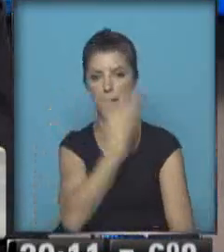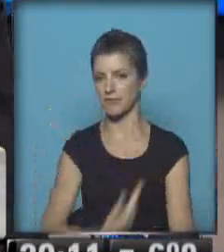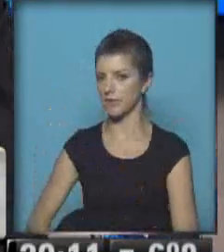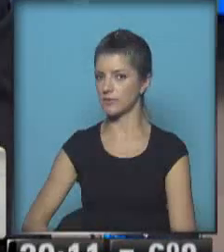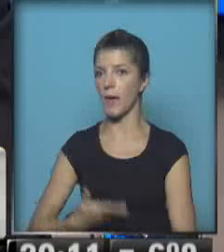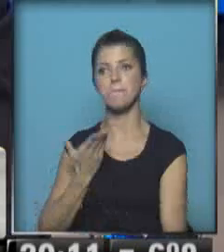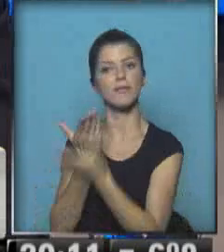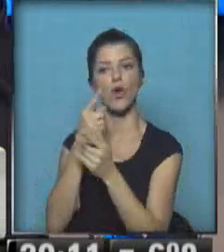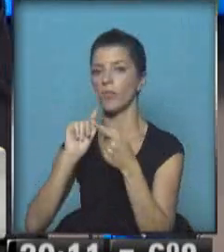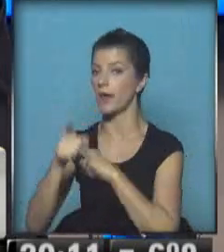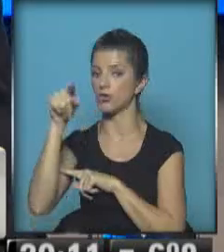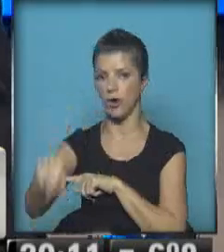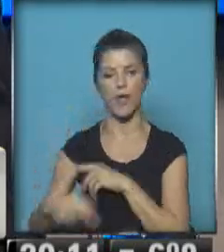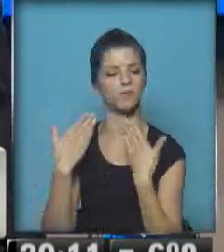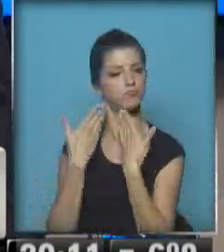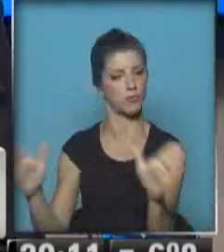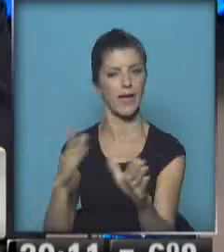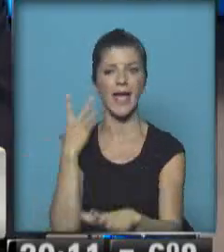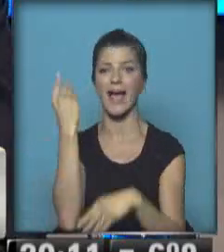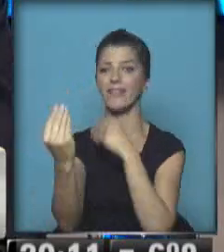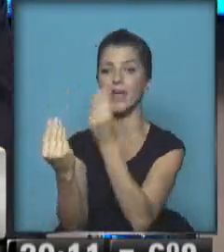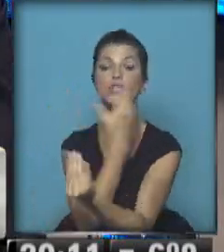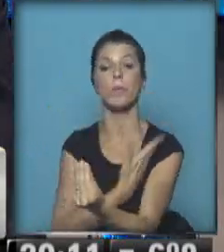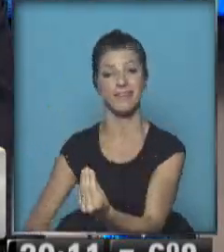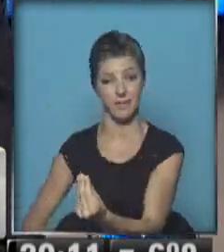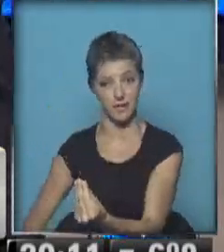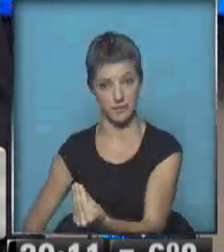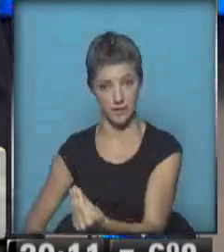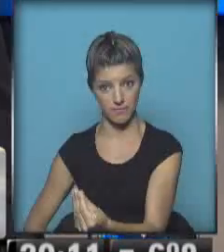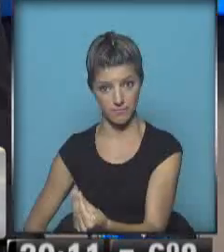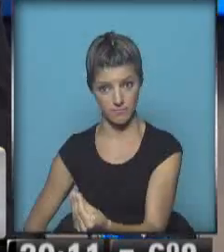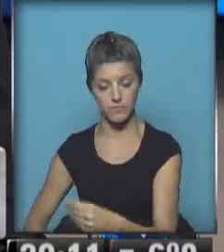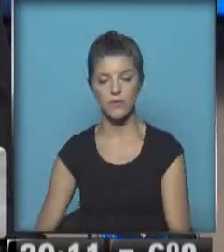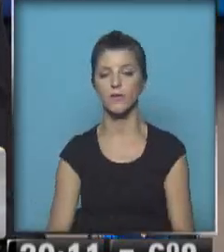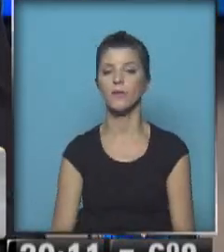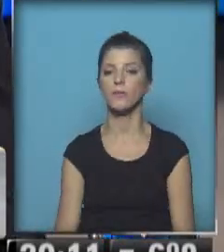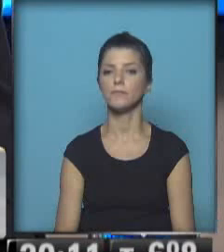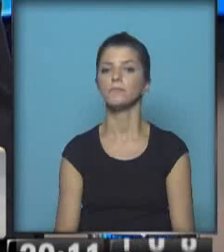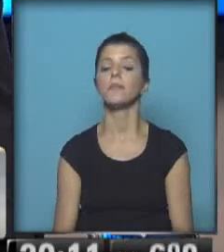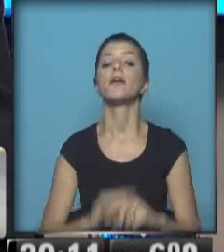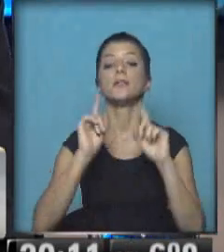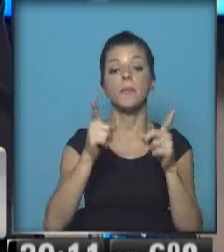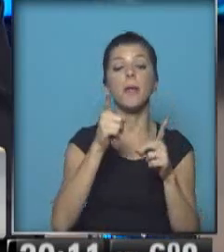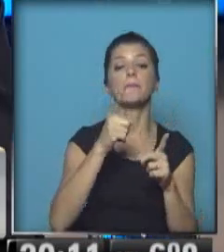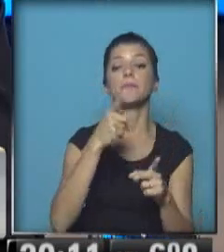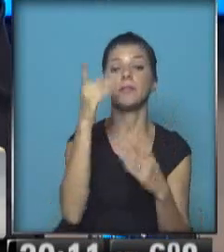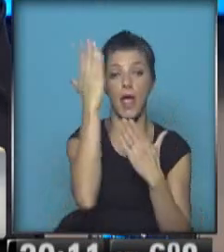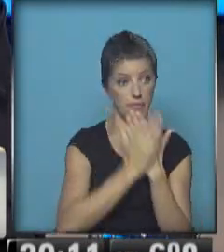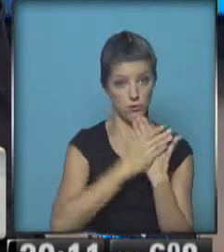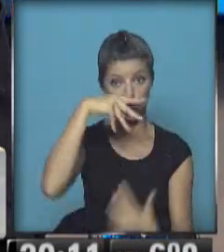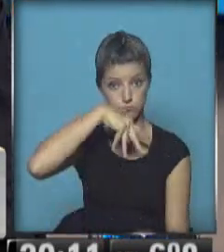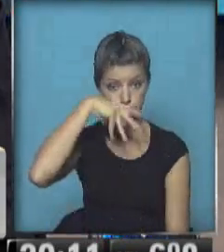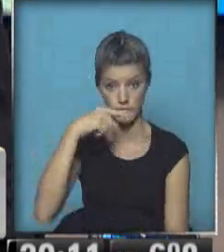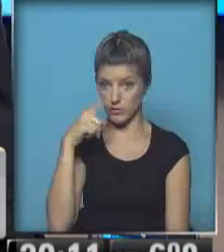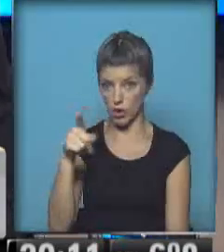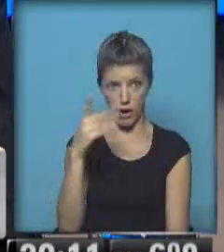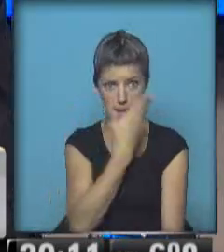pidió que se baje de la candidatura pres encial y el ministro Aníbal Fernández a su vez dijo que la presidenta nunca